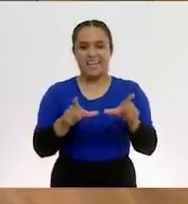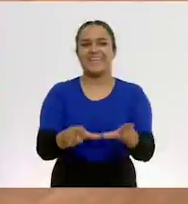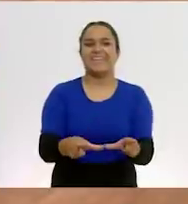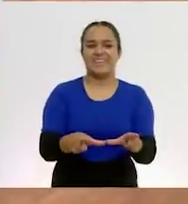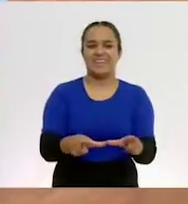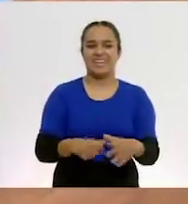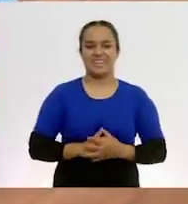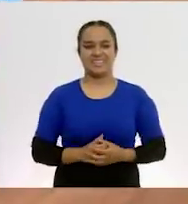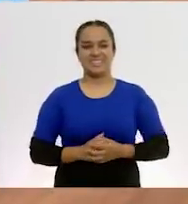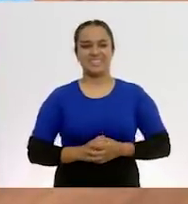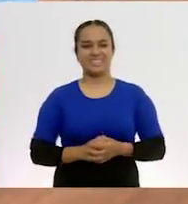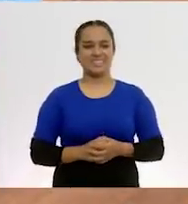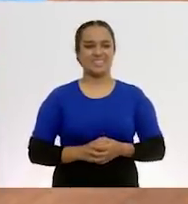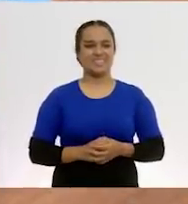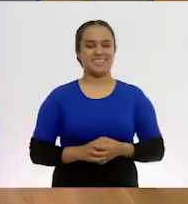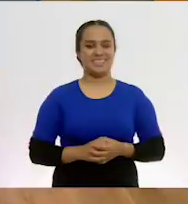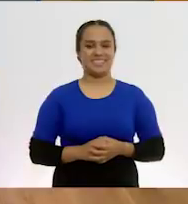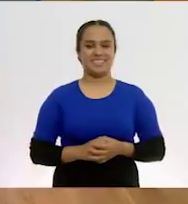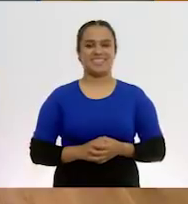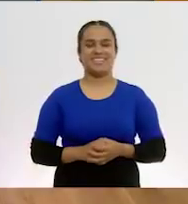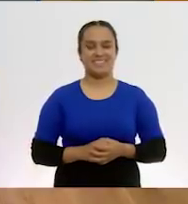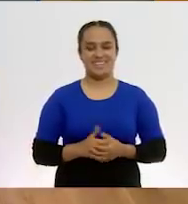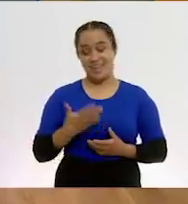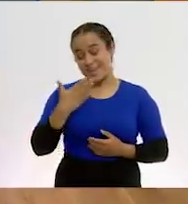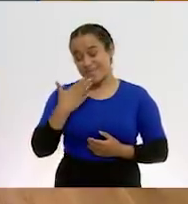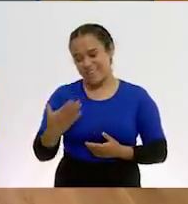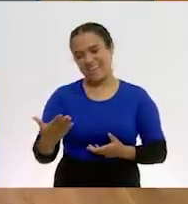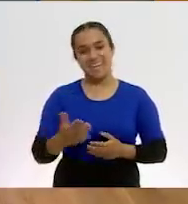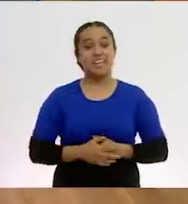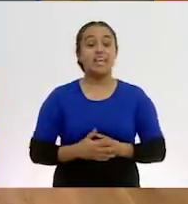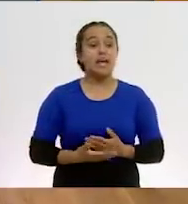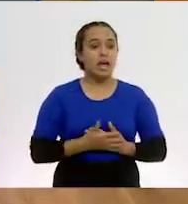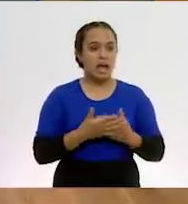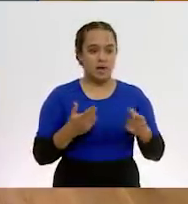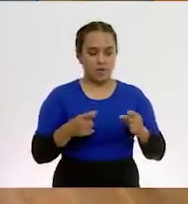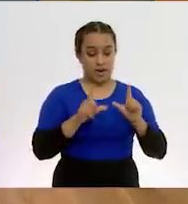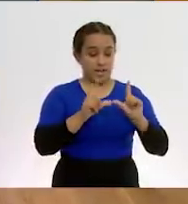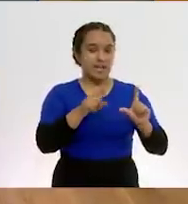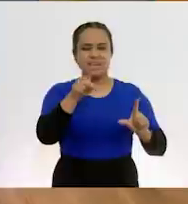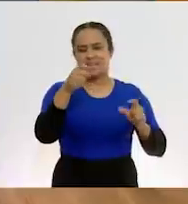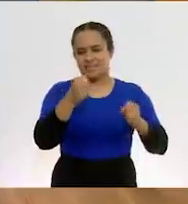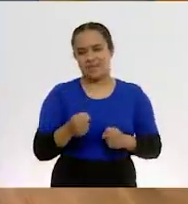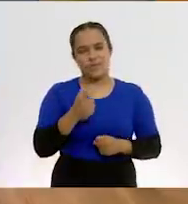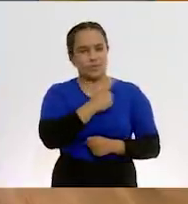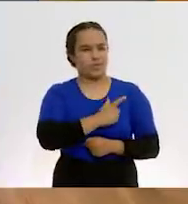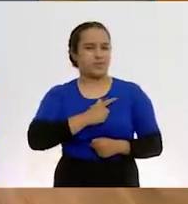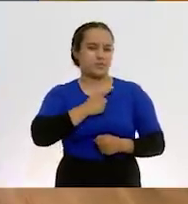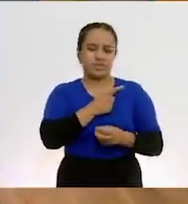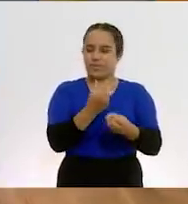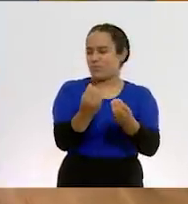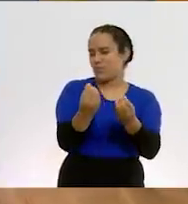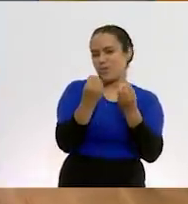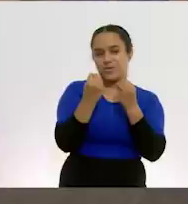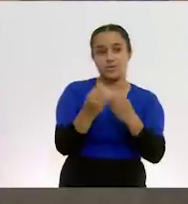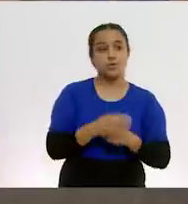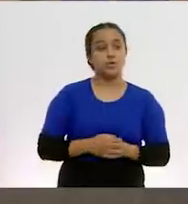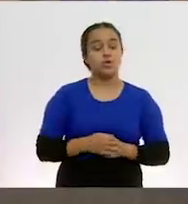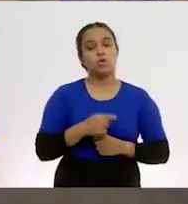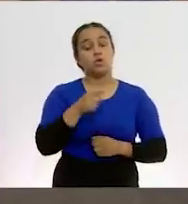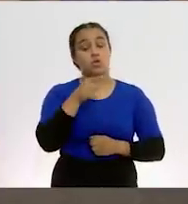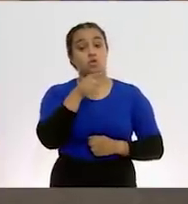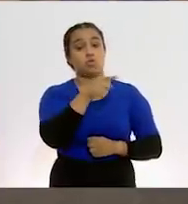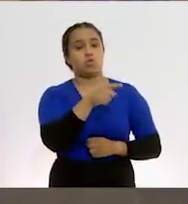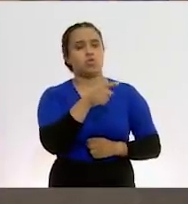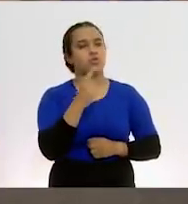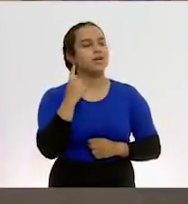lado. Saltando. Muy bien. Y esta yo creo que a ti te va a gustar mucho. Lo haces